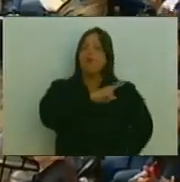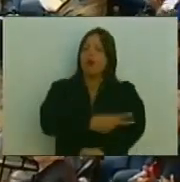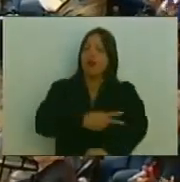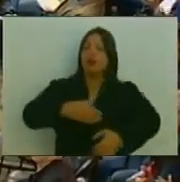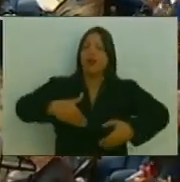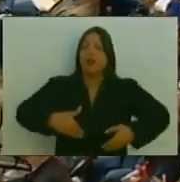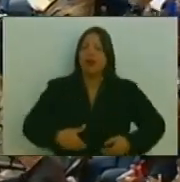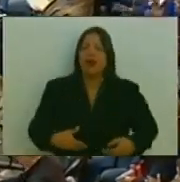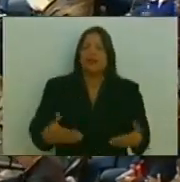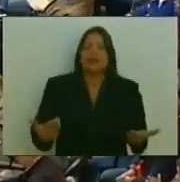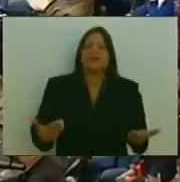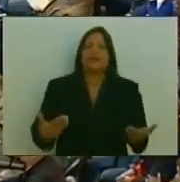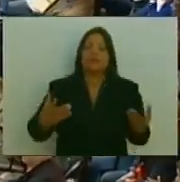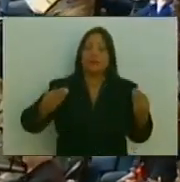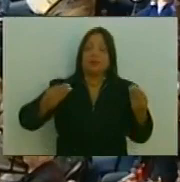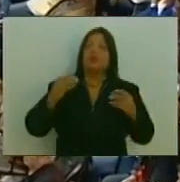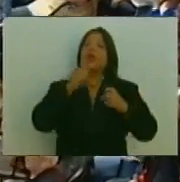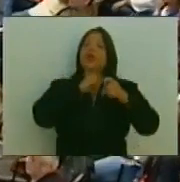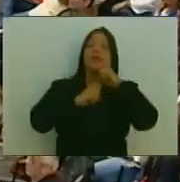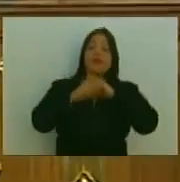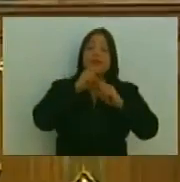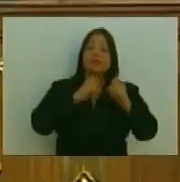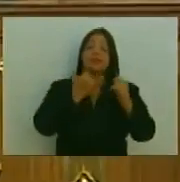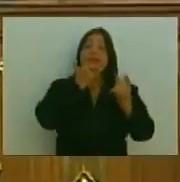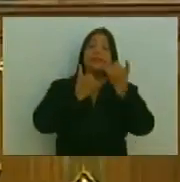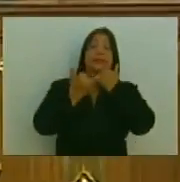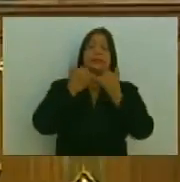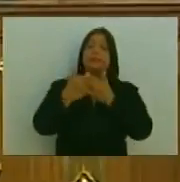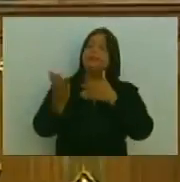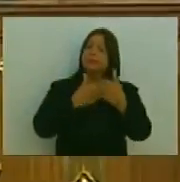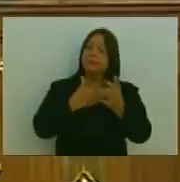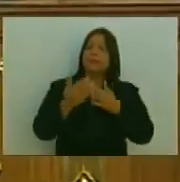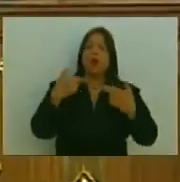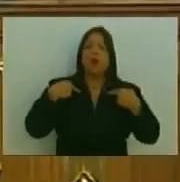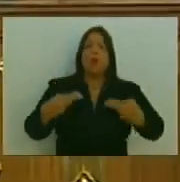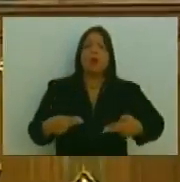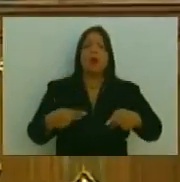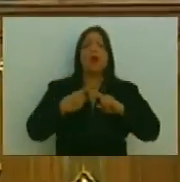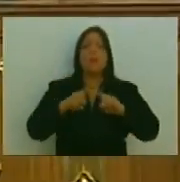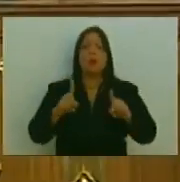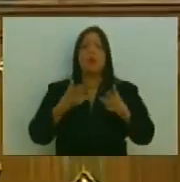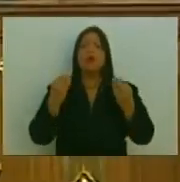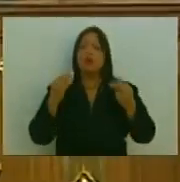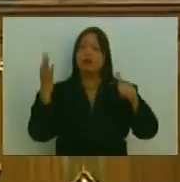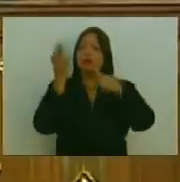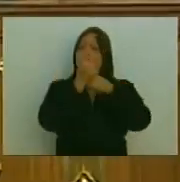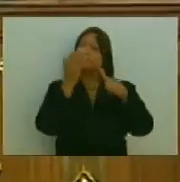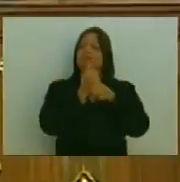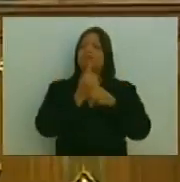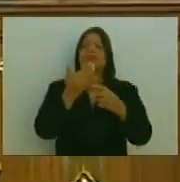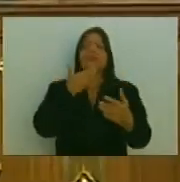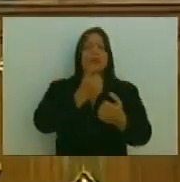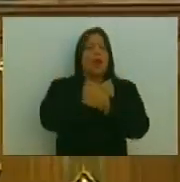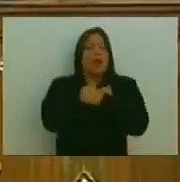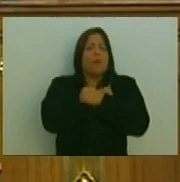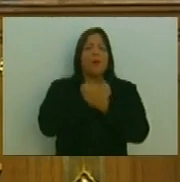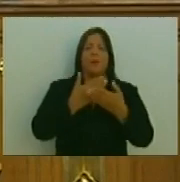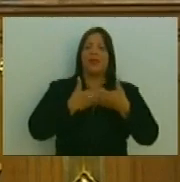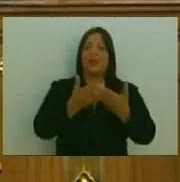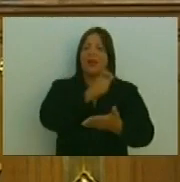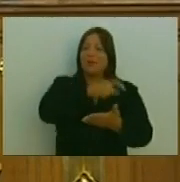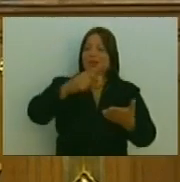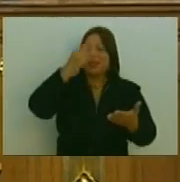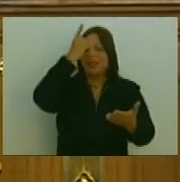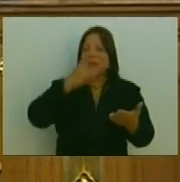lucha, con muchas dificultades a veces, con errores porque somos humanos, pero también con muchísimos aciertos y con mucho amor para dar por las personas